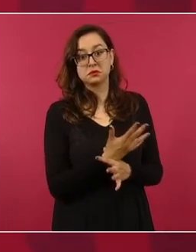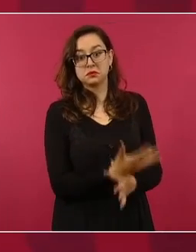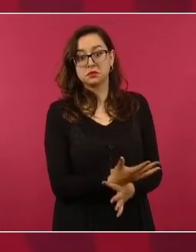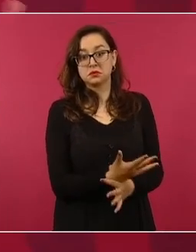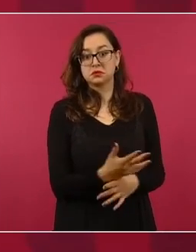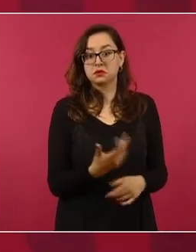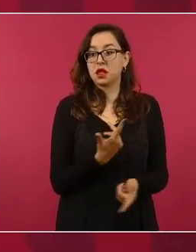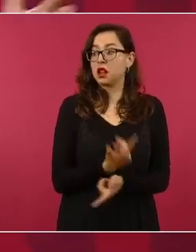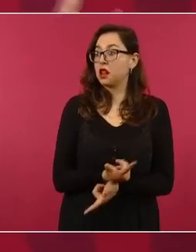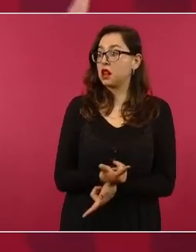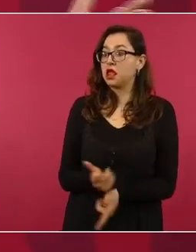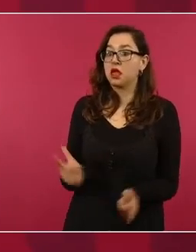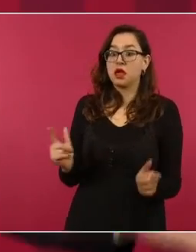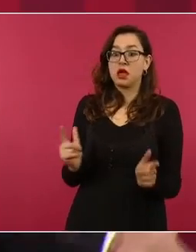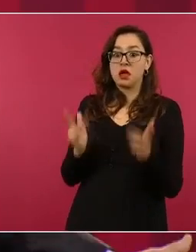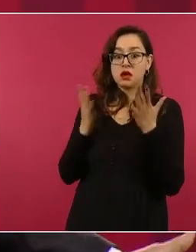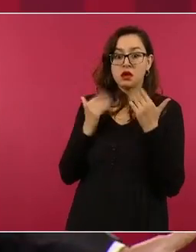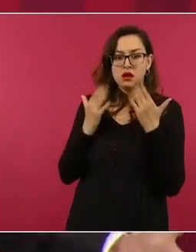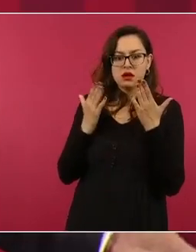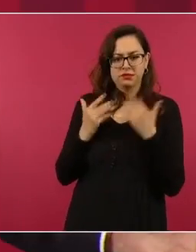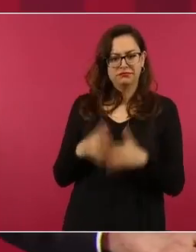que no digan los de Televisa que